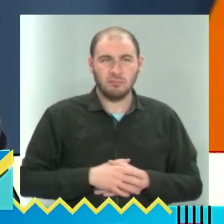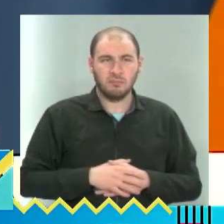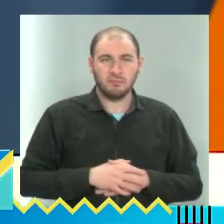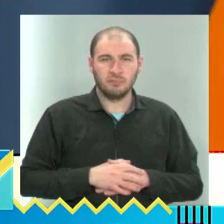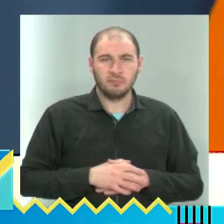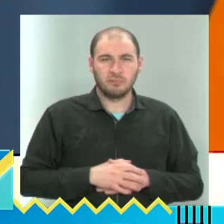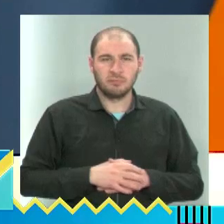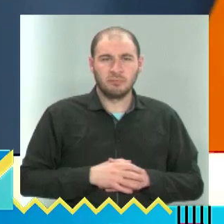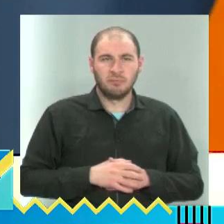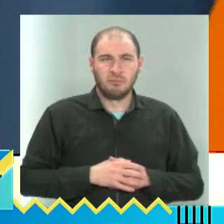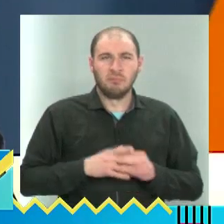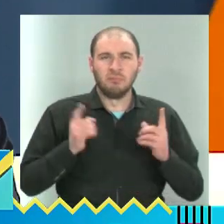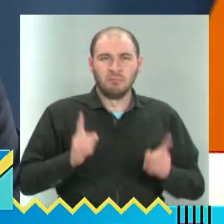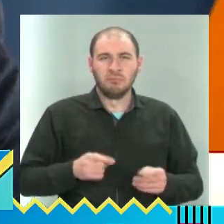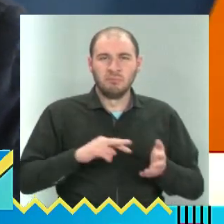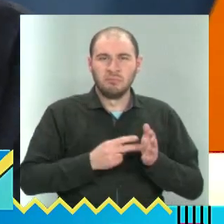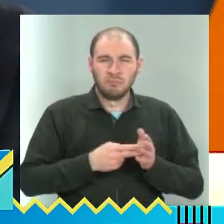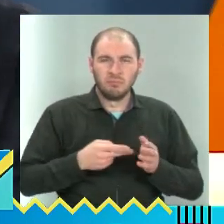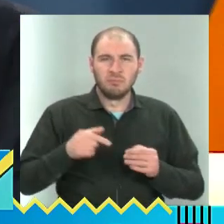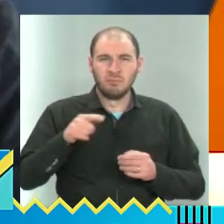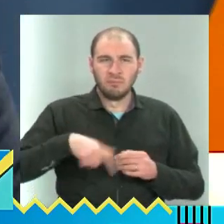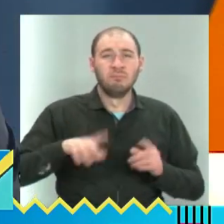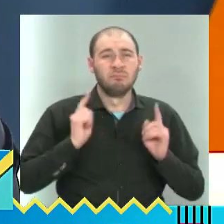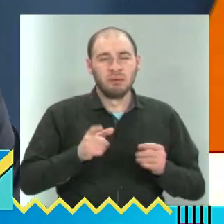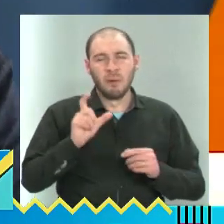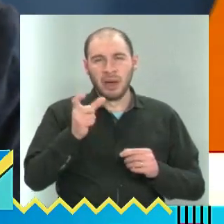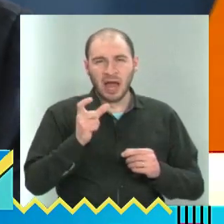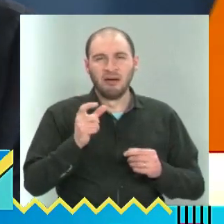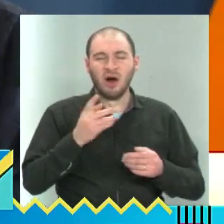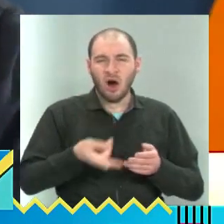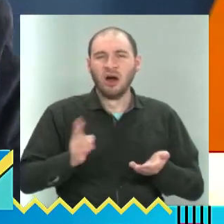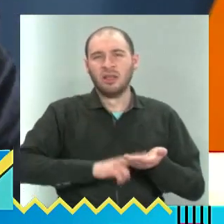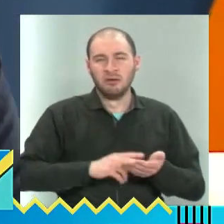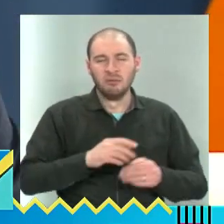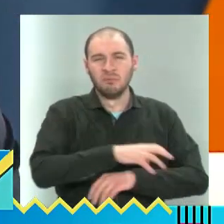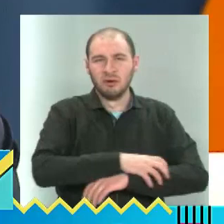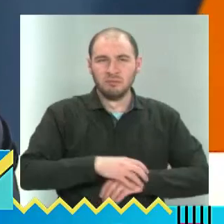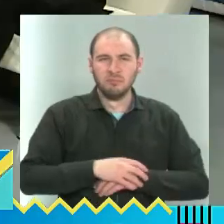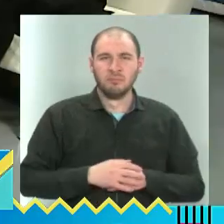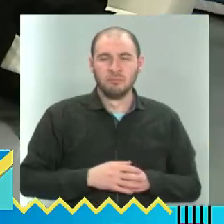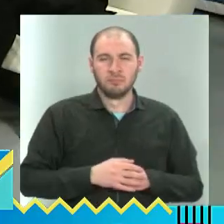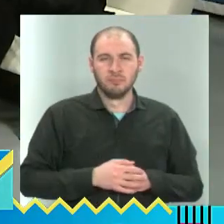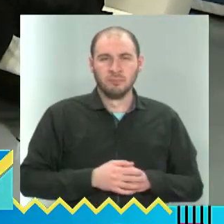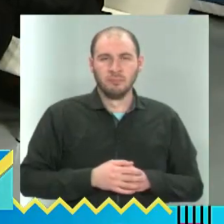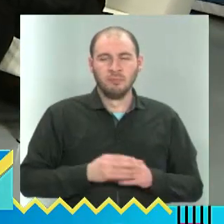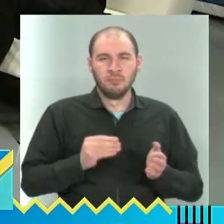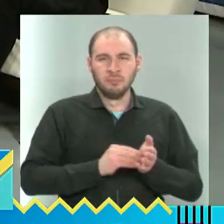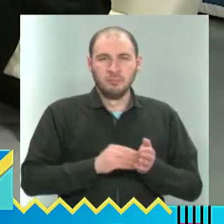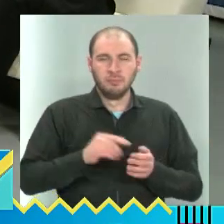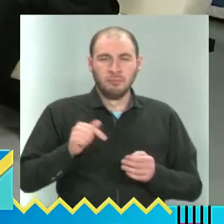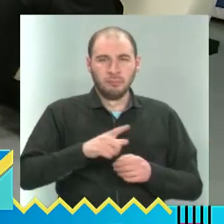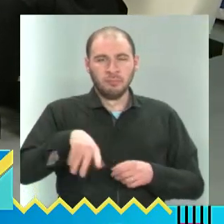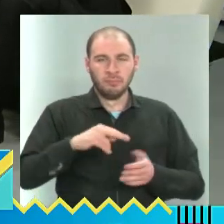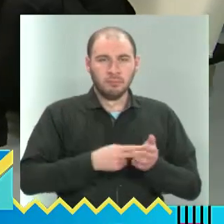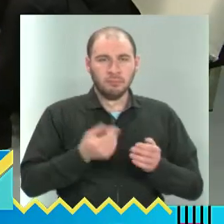esta, digamos, situación de vulnerabilidad, volvemos a esa palabra, claro, que es tan reiterativa, que viven por estos momentos